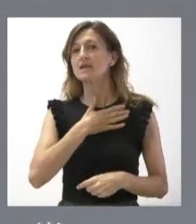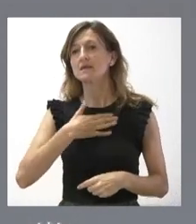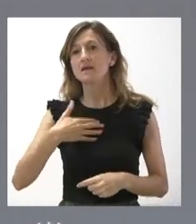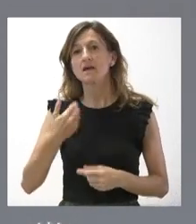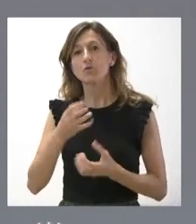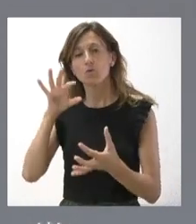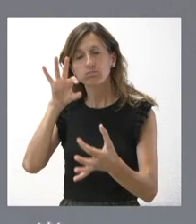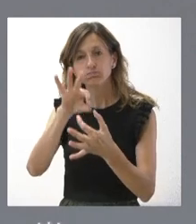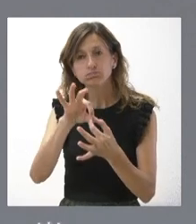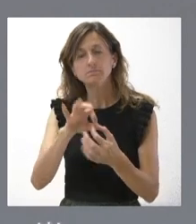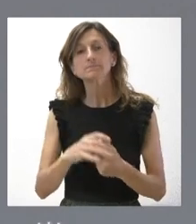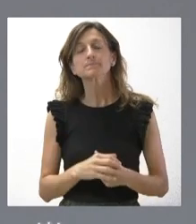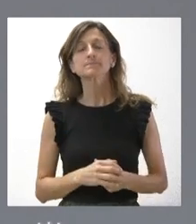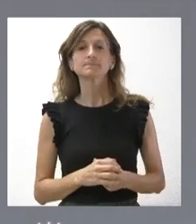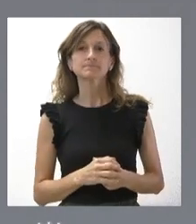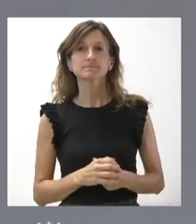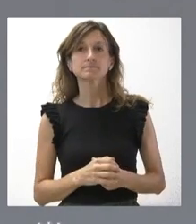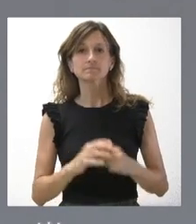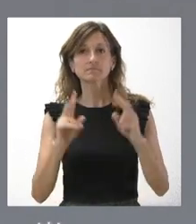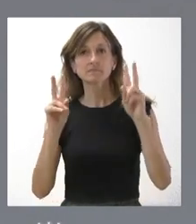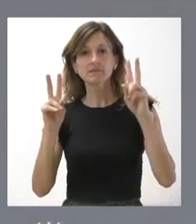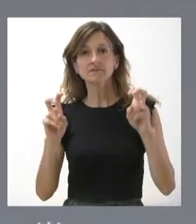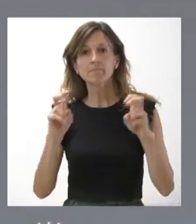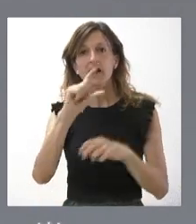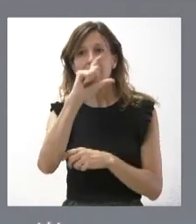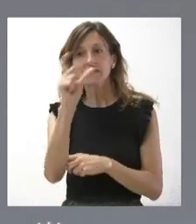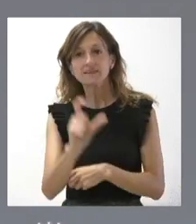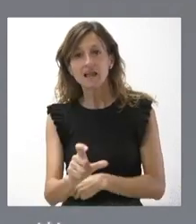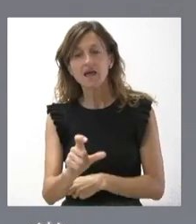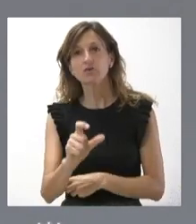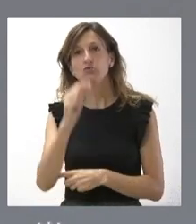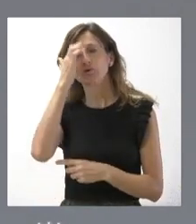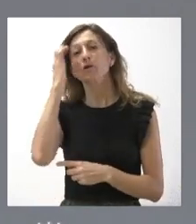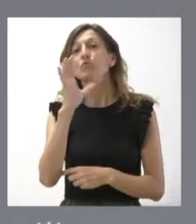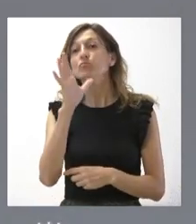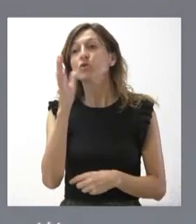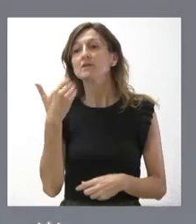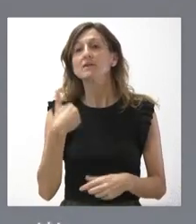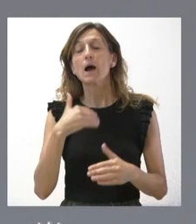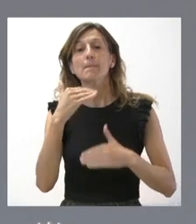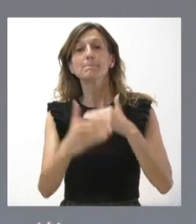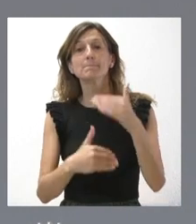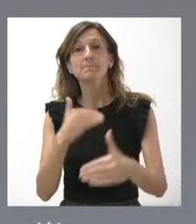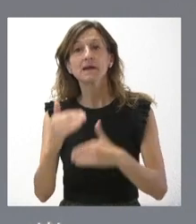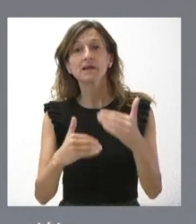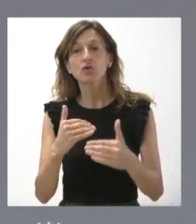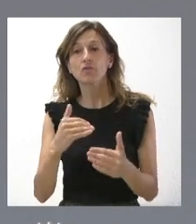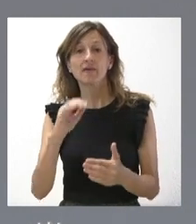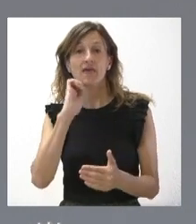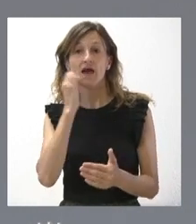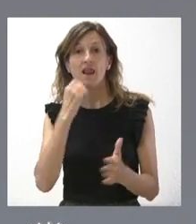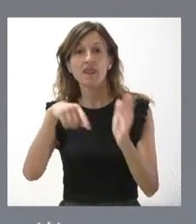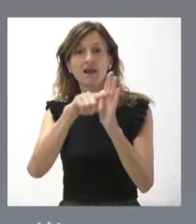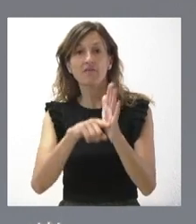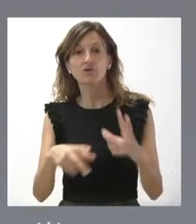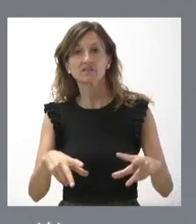referirme a la pirámide de los italianos, porque acabó ya el periodo de alegaciones. Y,